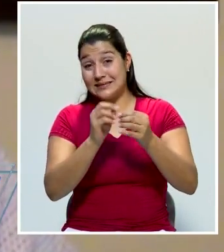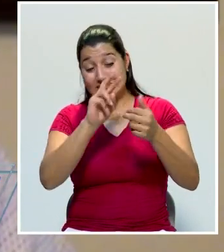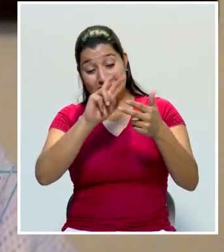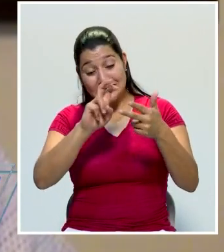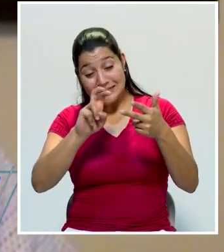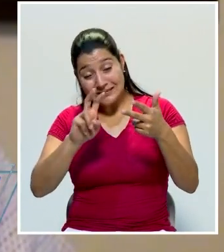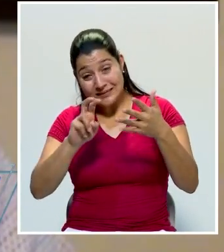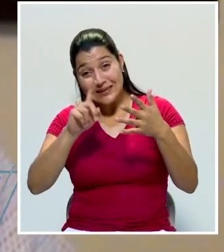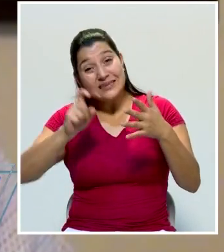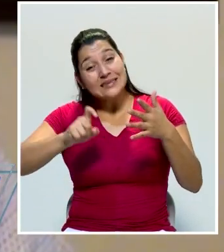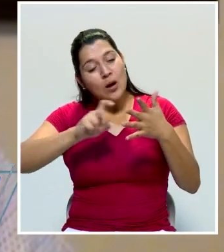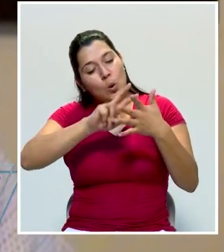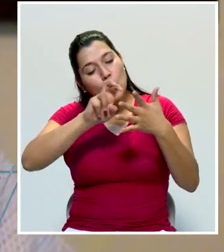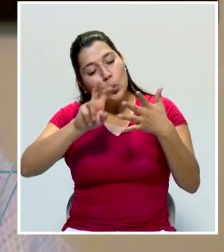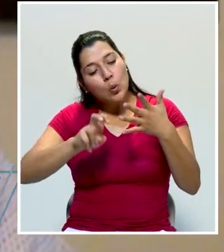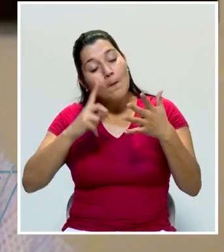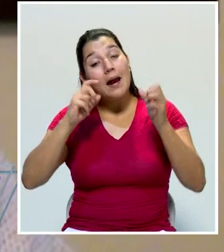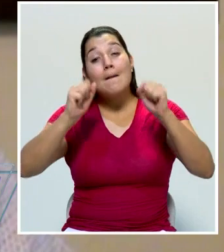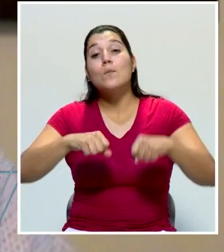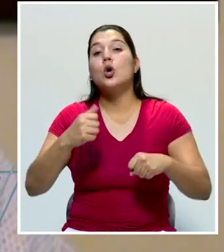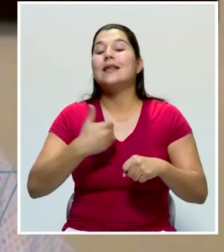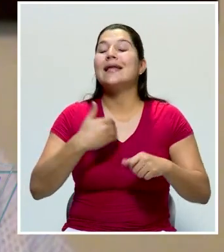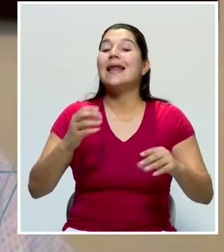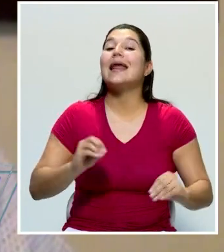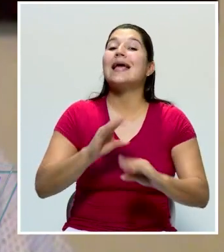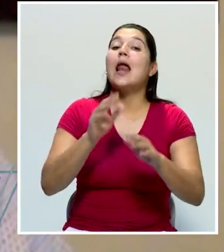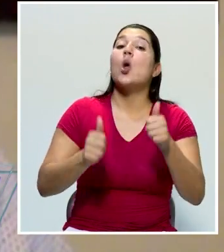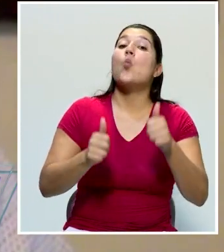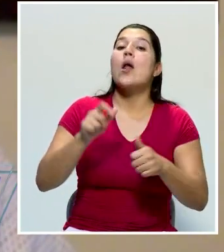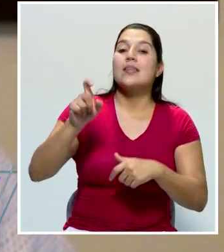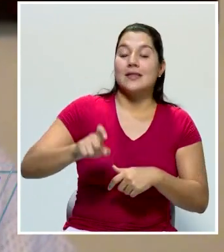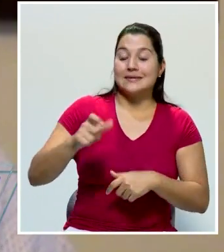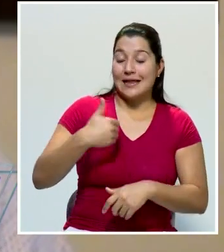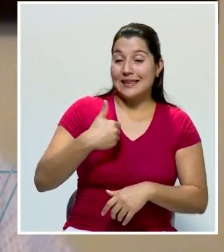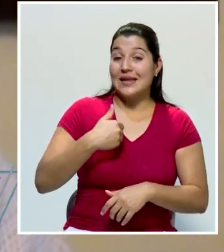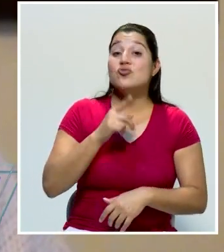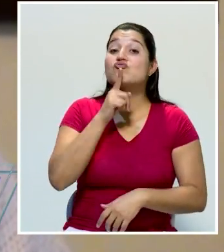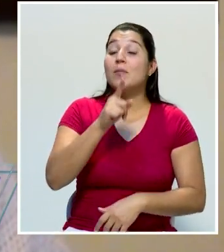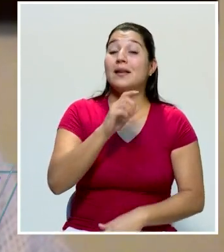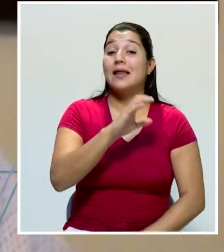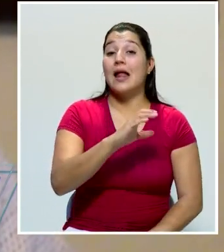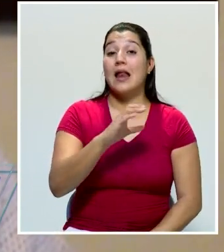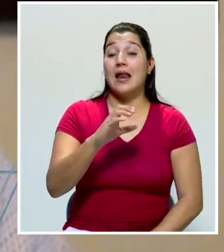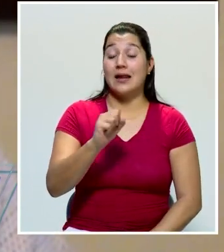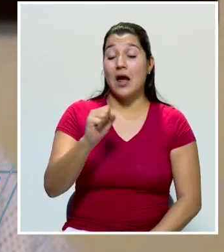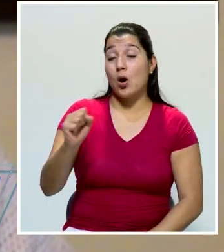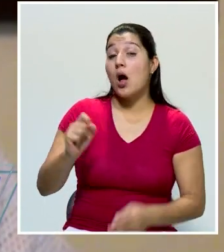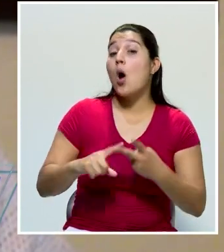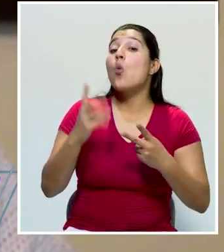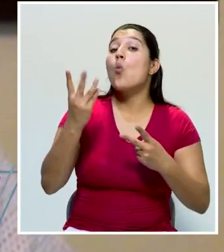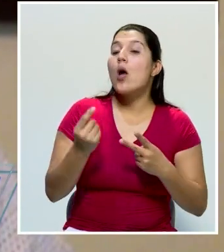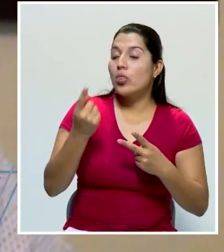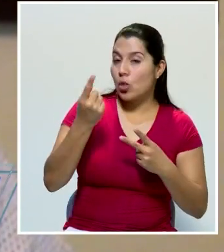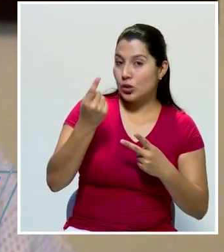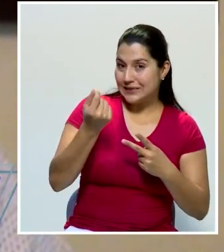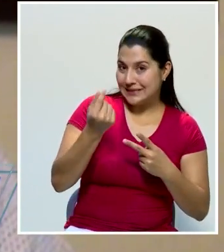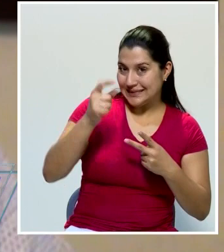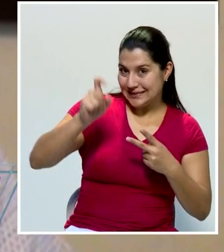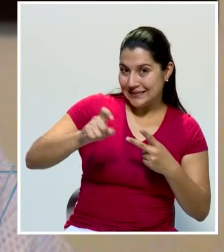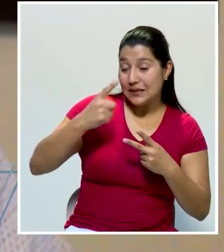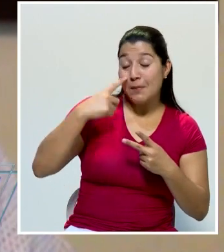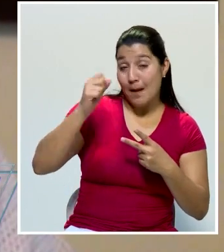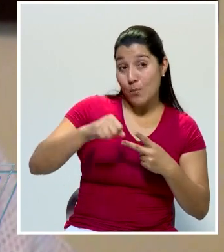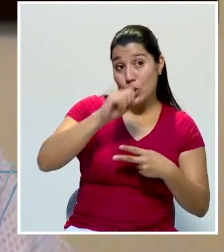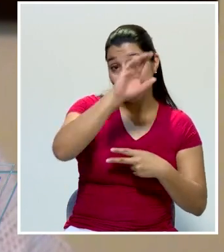tener claridad de cuánto son las necesidades de la Caja y cuánto se requiere para poder inyectarle de